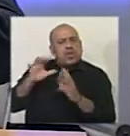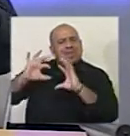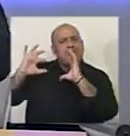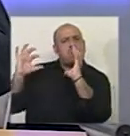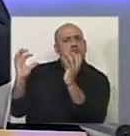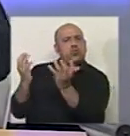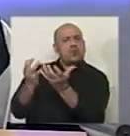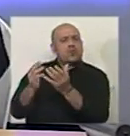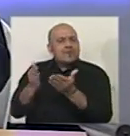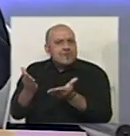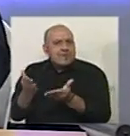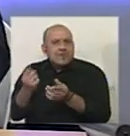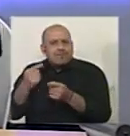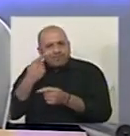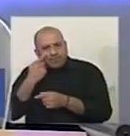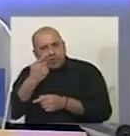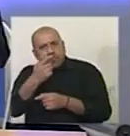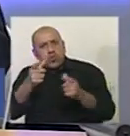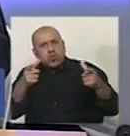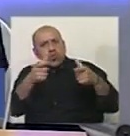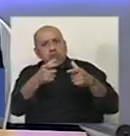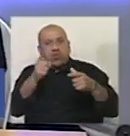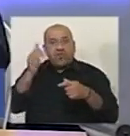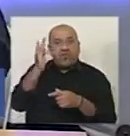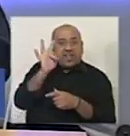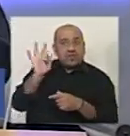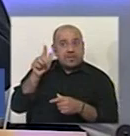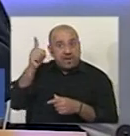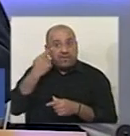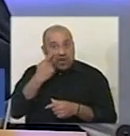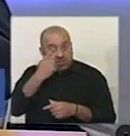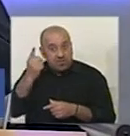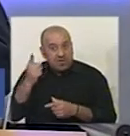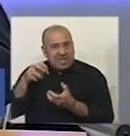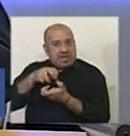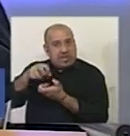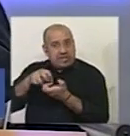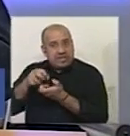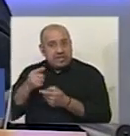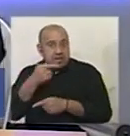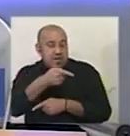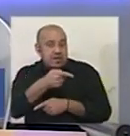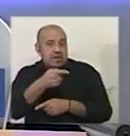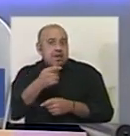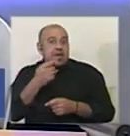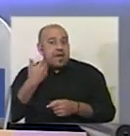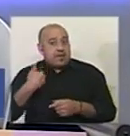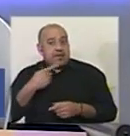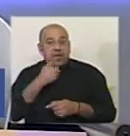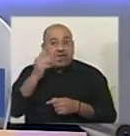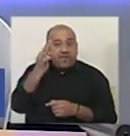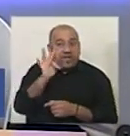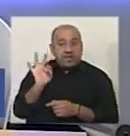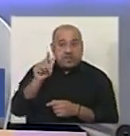creo que esta foto de lo que estaba pasando en París y lo que estaba pasando en Buenos Aires fue el epítome. Y en Francia en